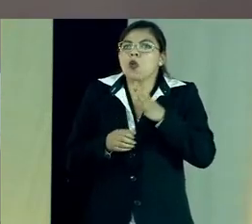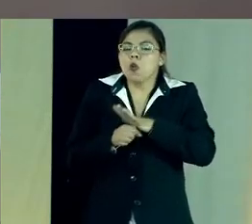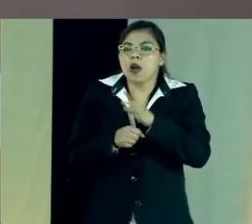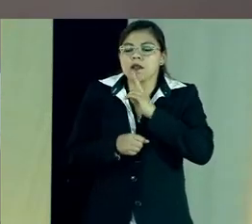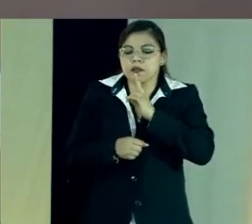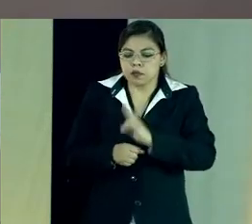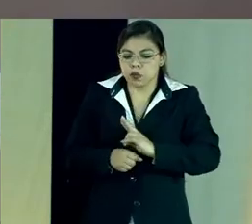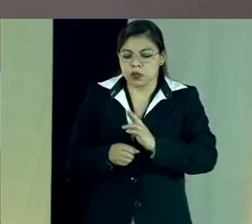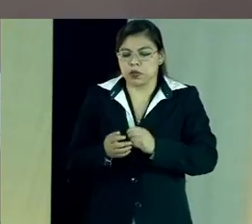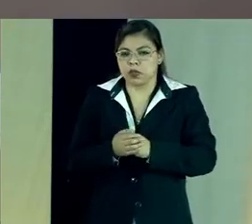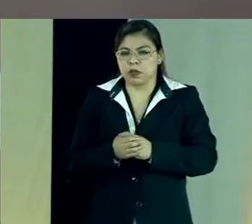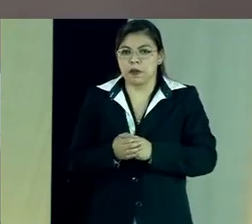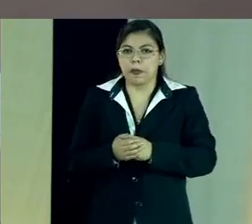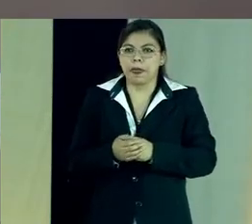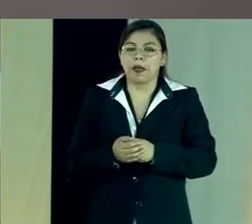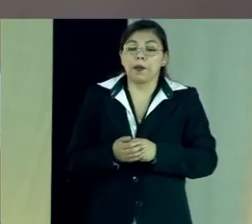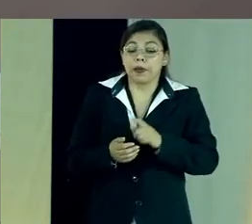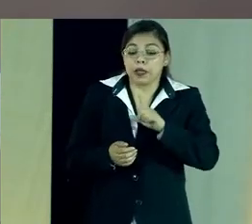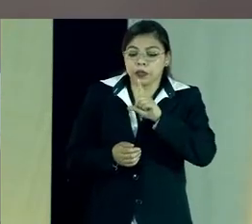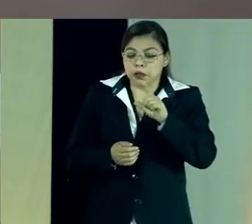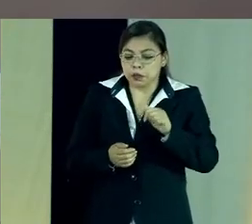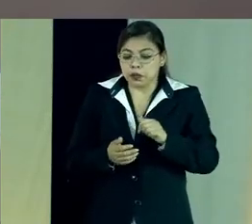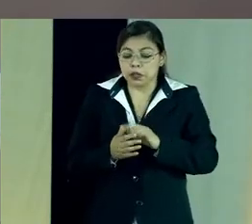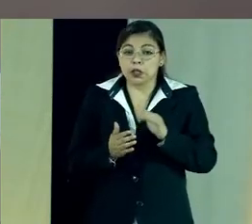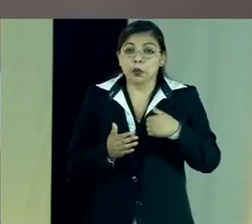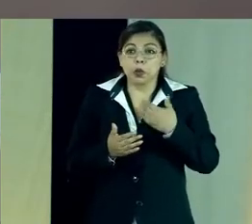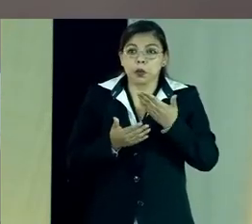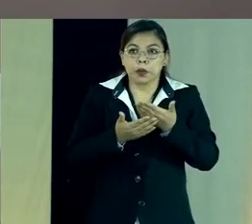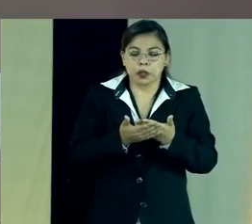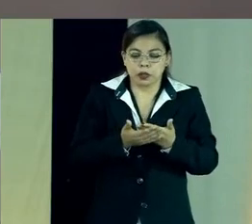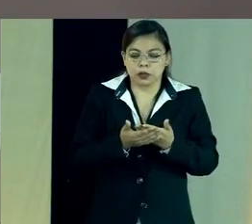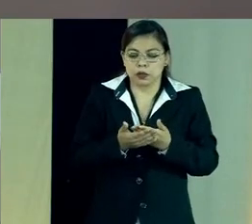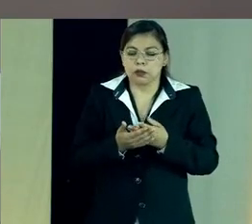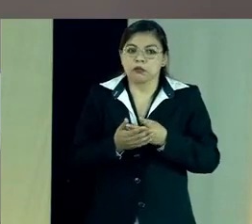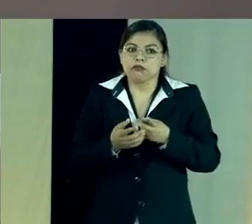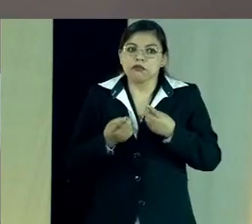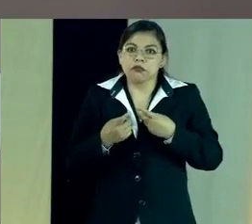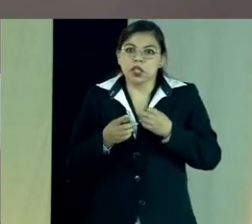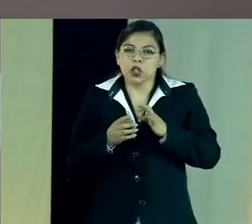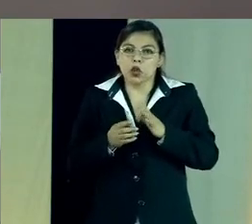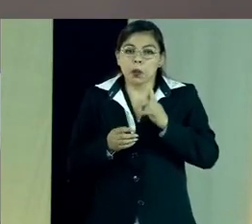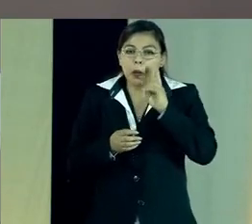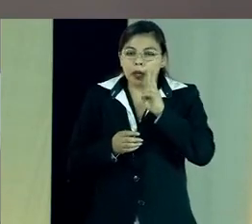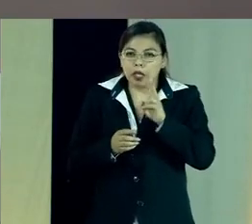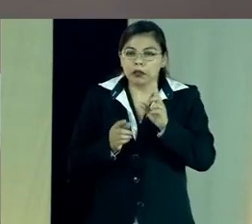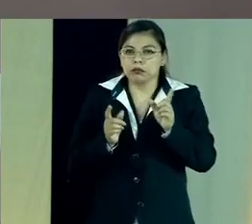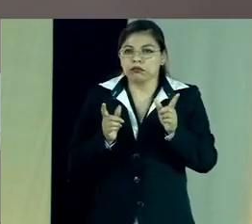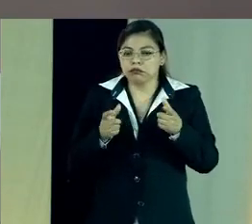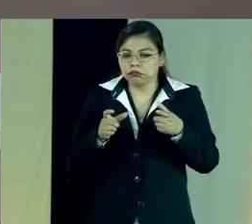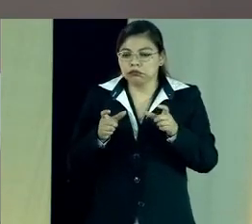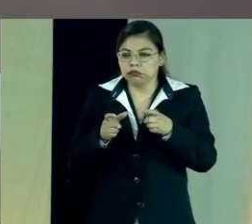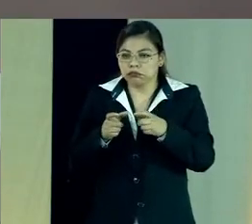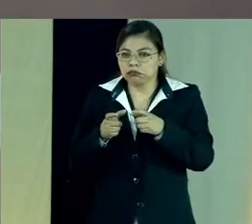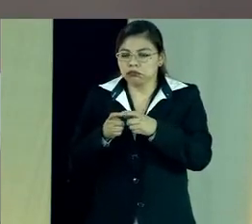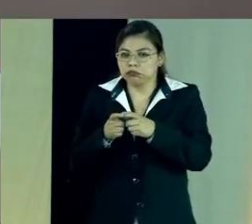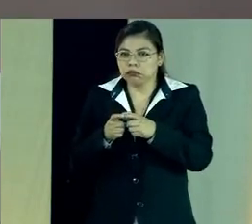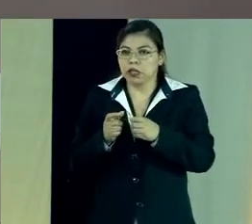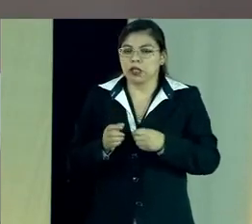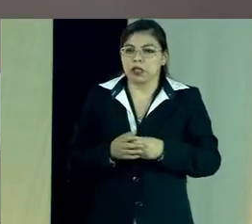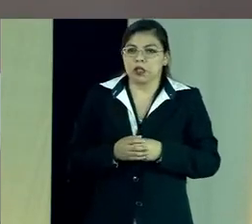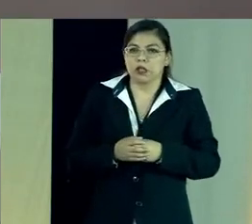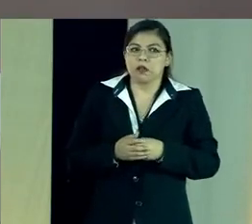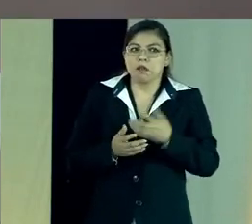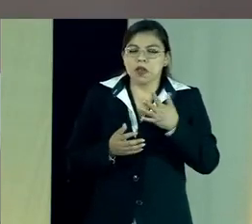el tiempo que el médico pasa con sus pacientes se había ido reduciendo desde hace